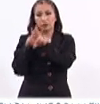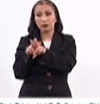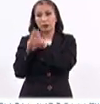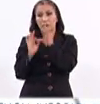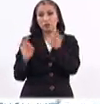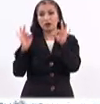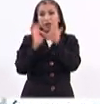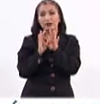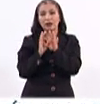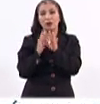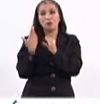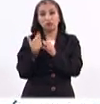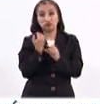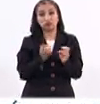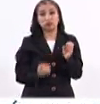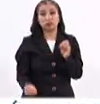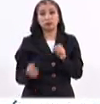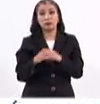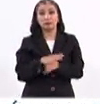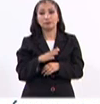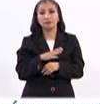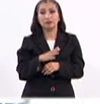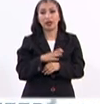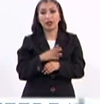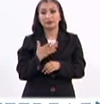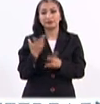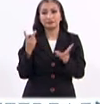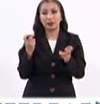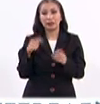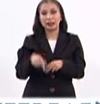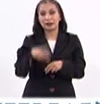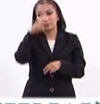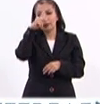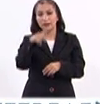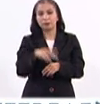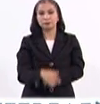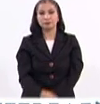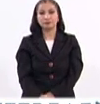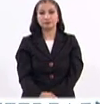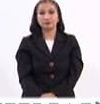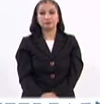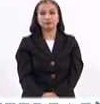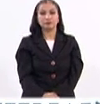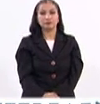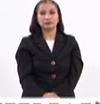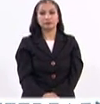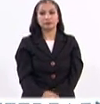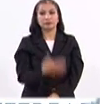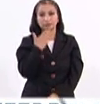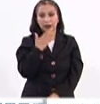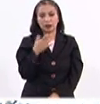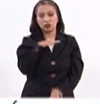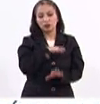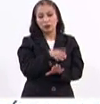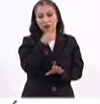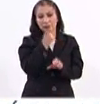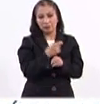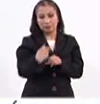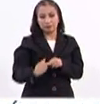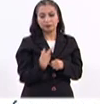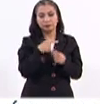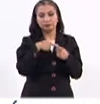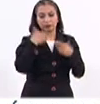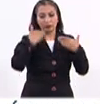de punta, que tenemos grandes exponentes dentro de esta materia en nuestro país? Muy bien, pues respecto a la primera